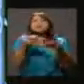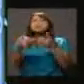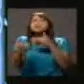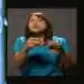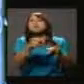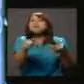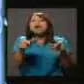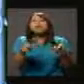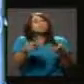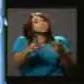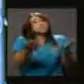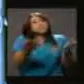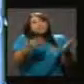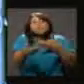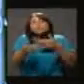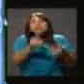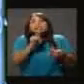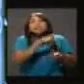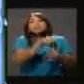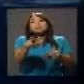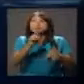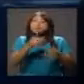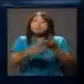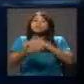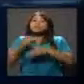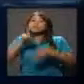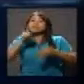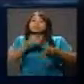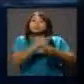que hay que devolverse y rectificar muchas gracias